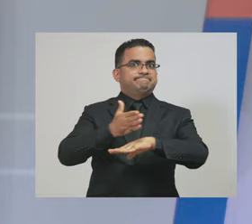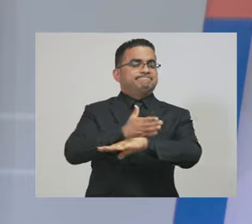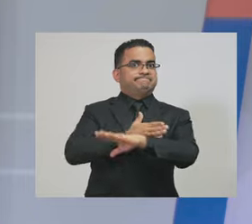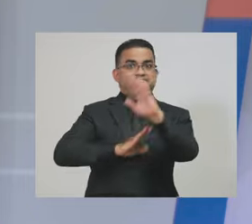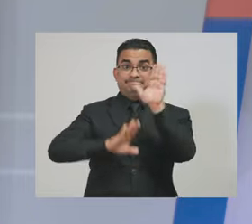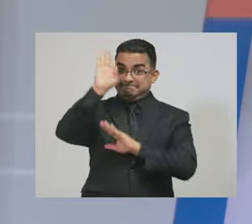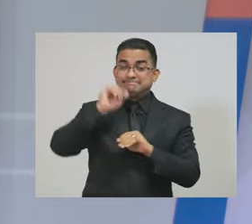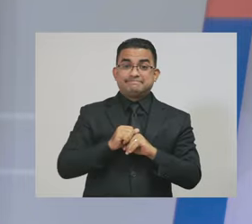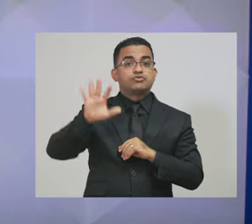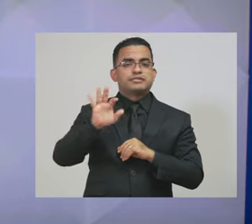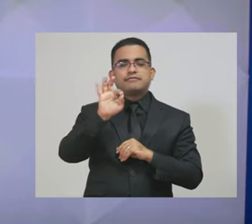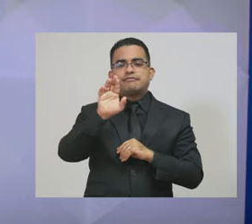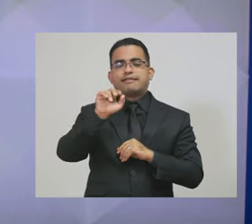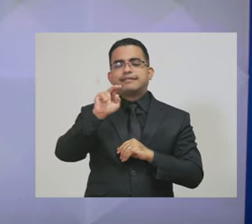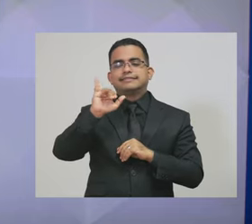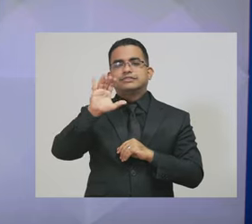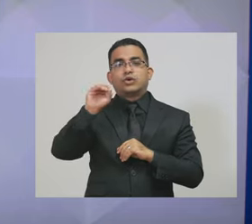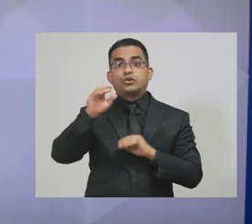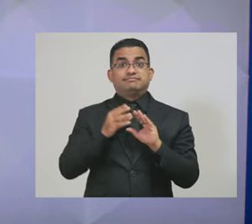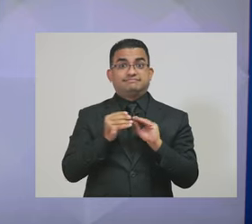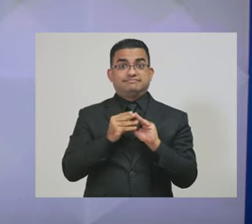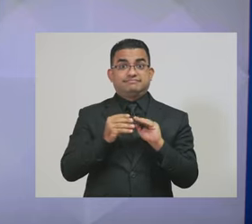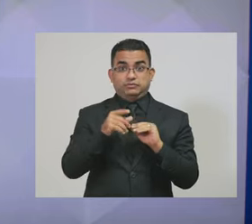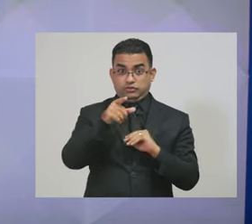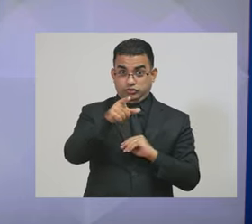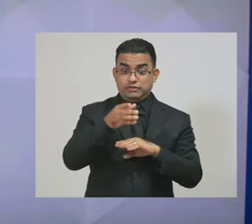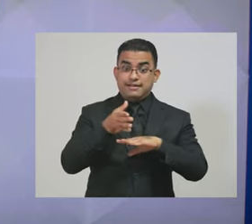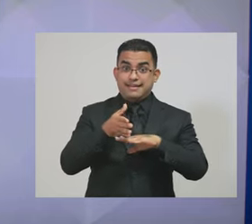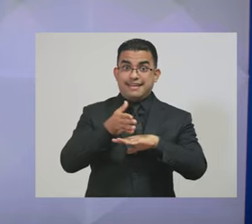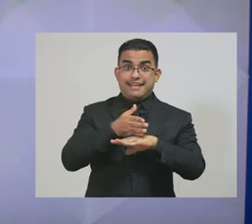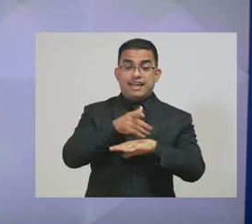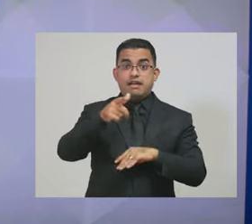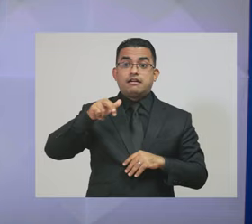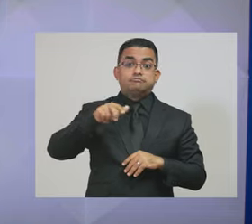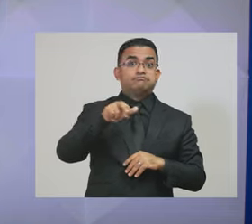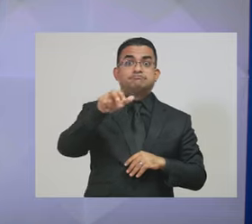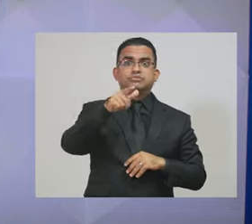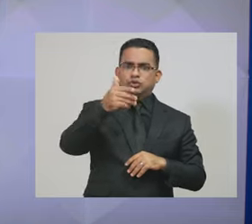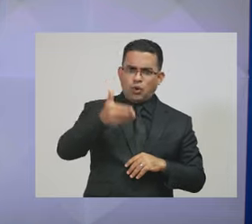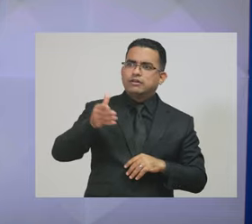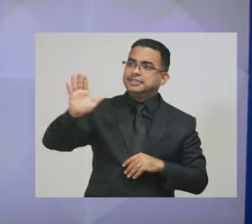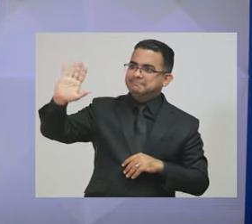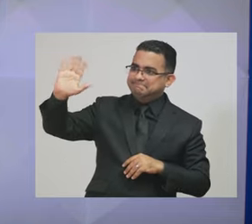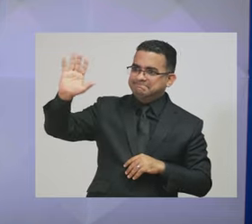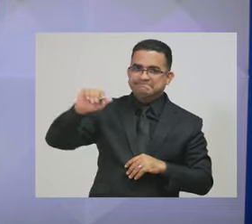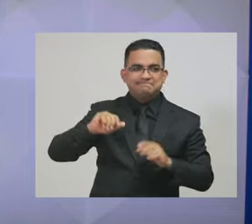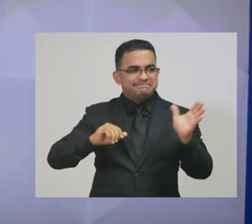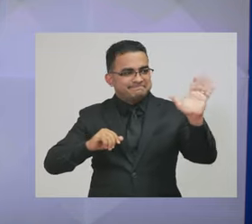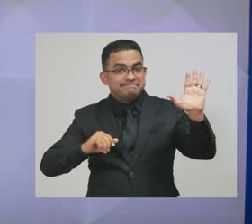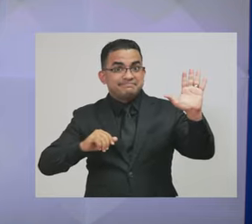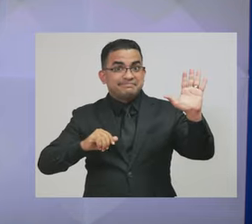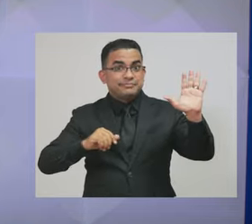y llegar a la cima no olviden aquellas palabras del papa francisco cuando vayas subiendo